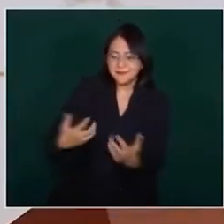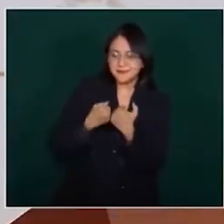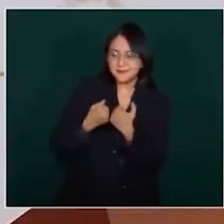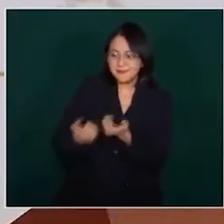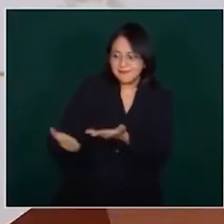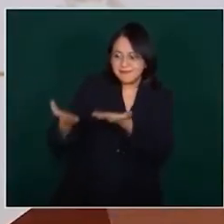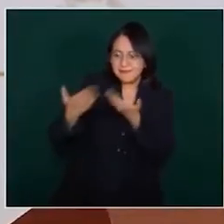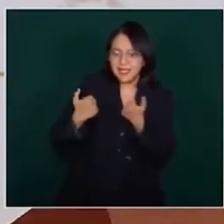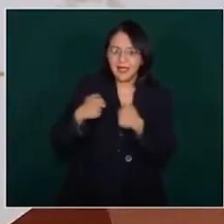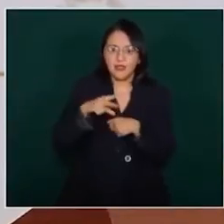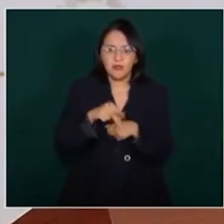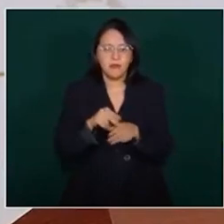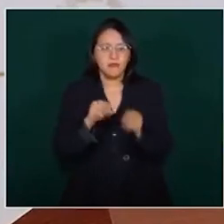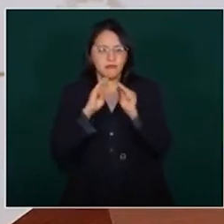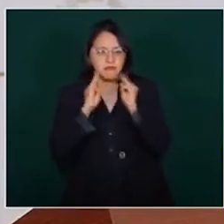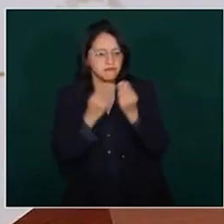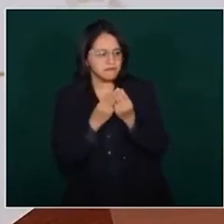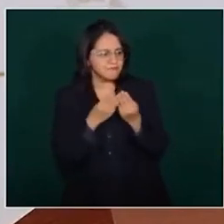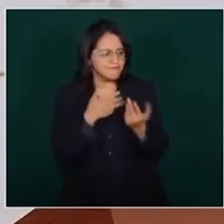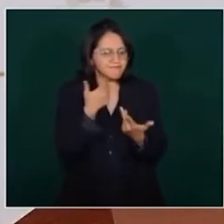semillero,